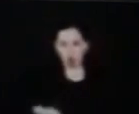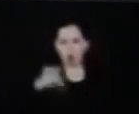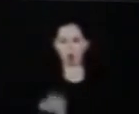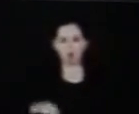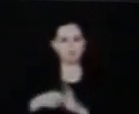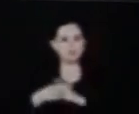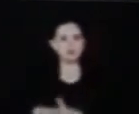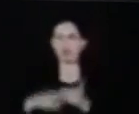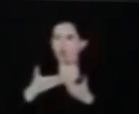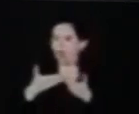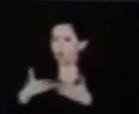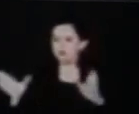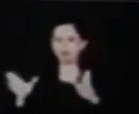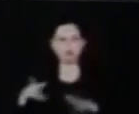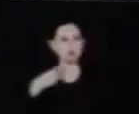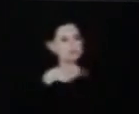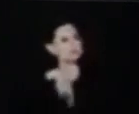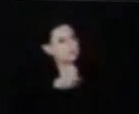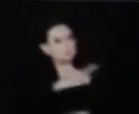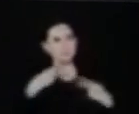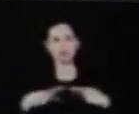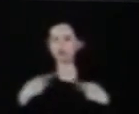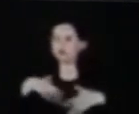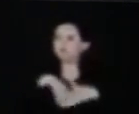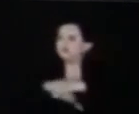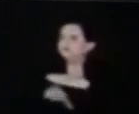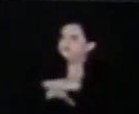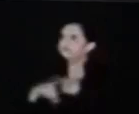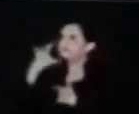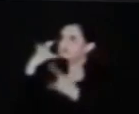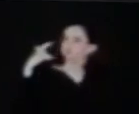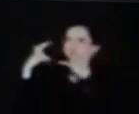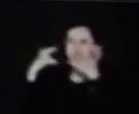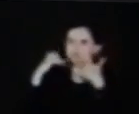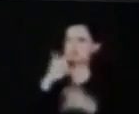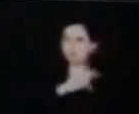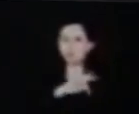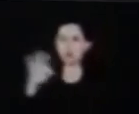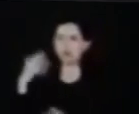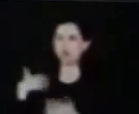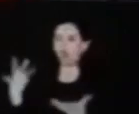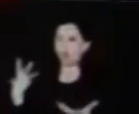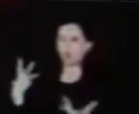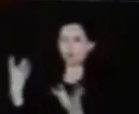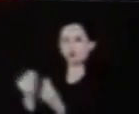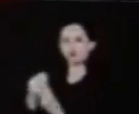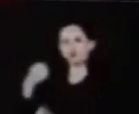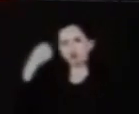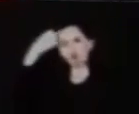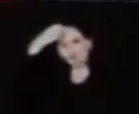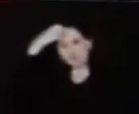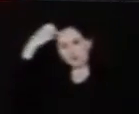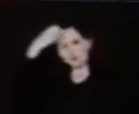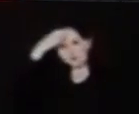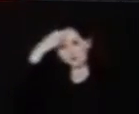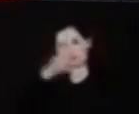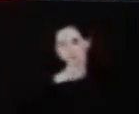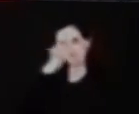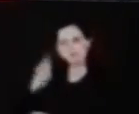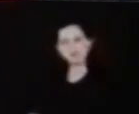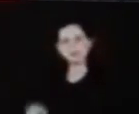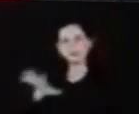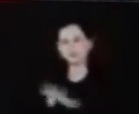desde hoy al público y se integrará al Bosque de Chapultepec para convertirse en uno de